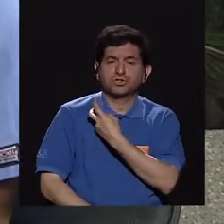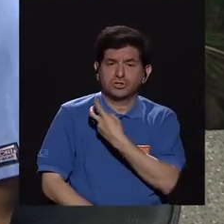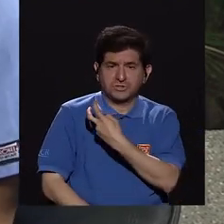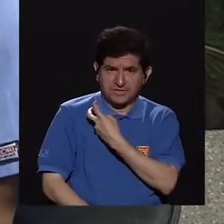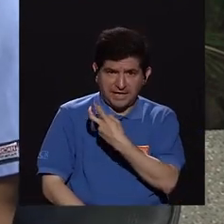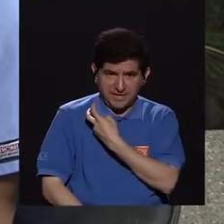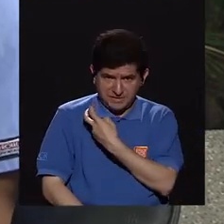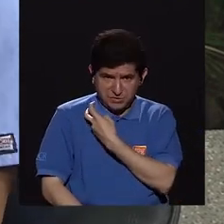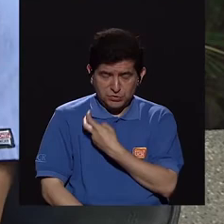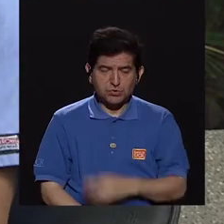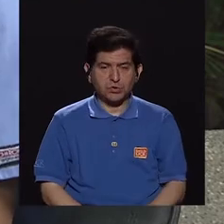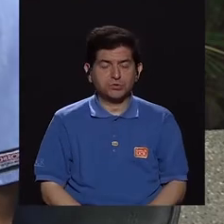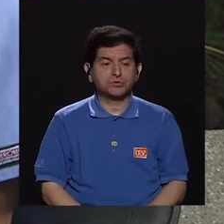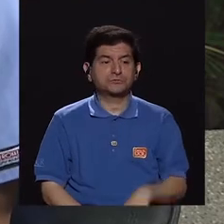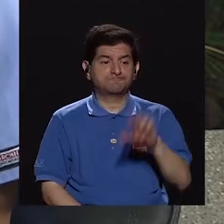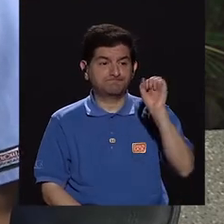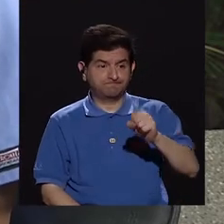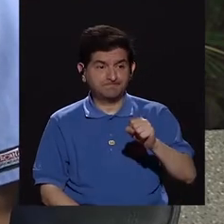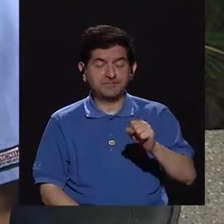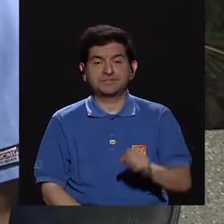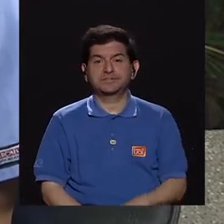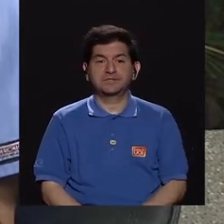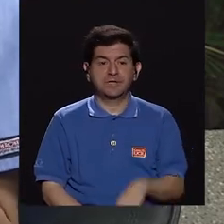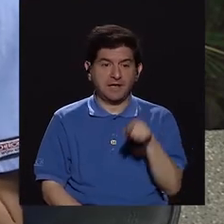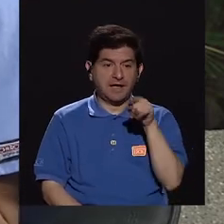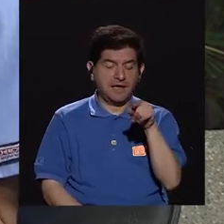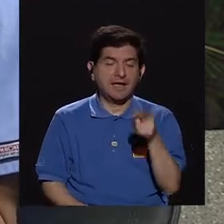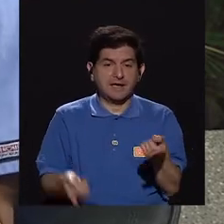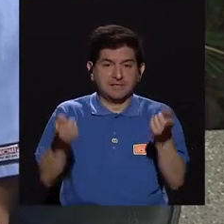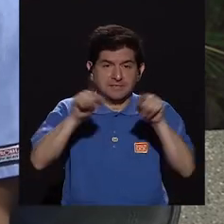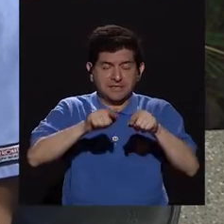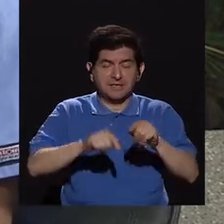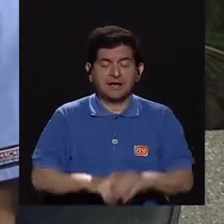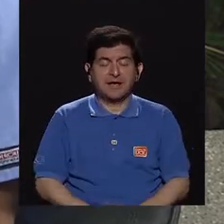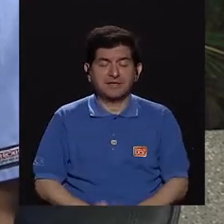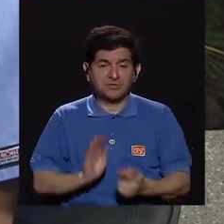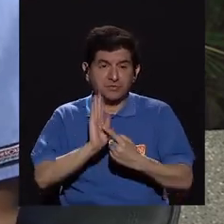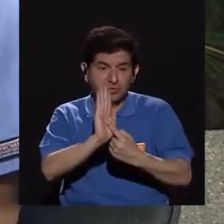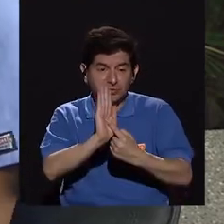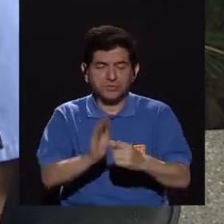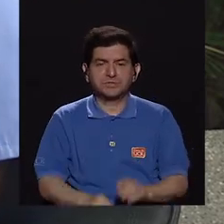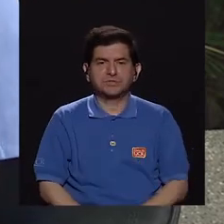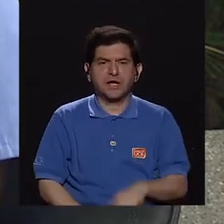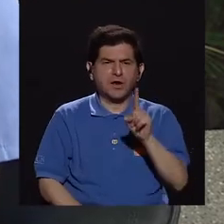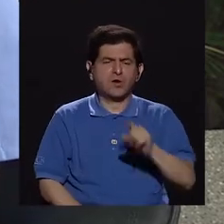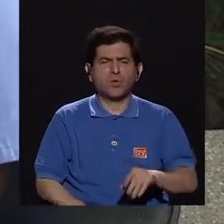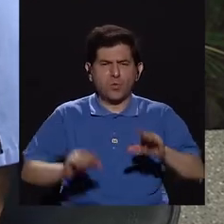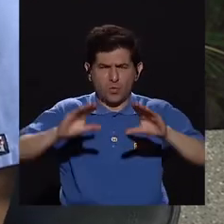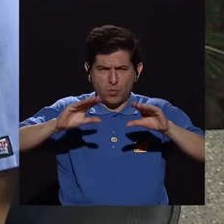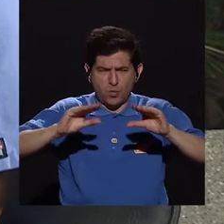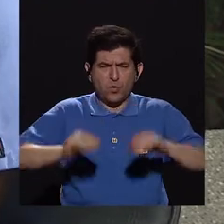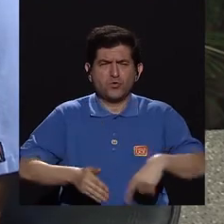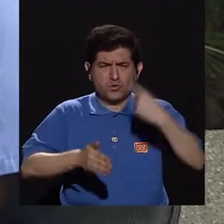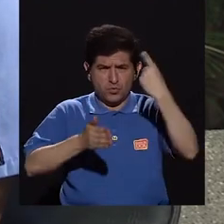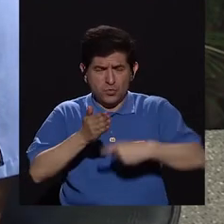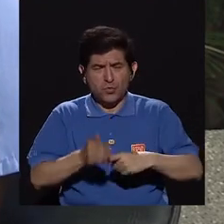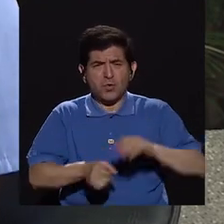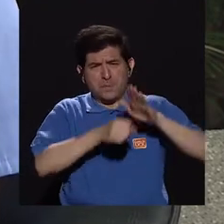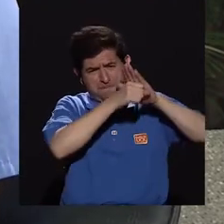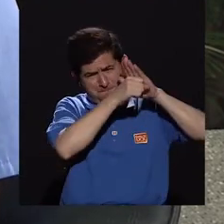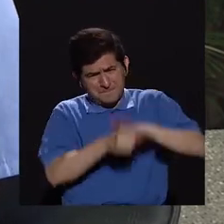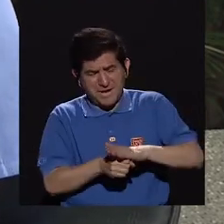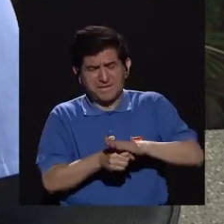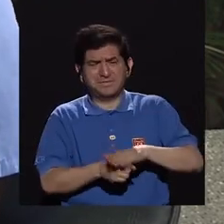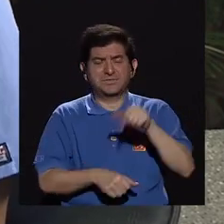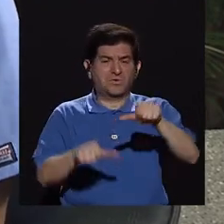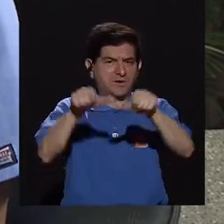óseos están más expuestos. Un colchón excesivamente duro va a hacer roces o va a hacer puntos de presión en